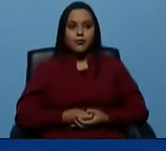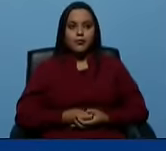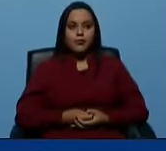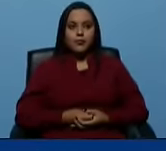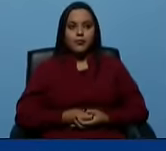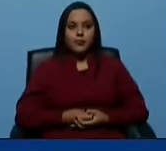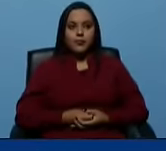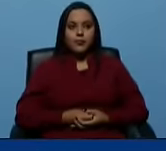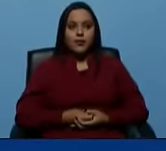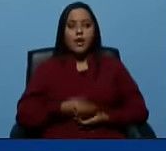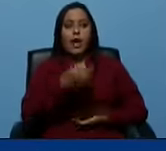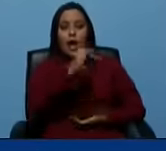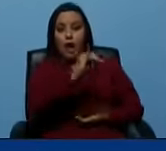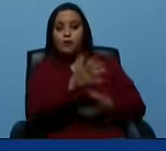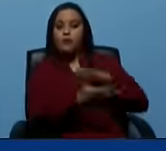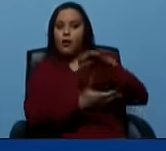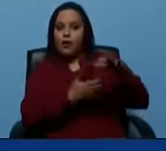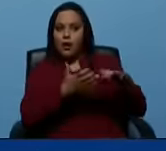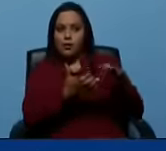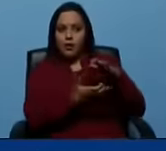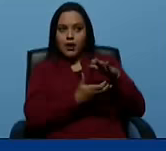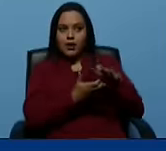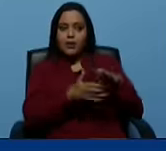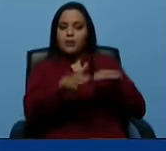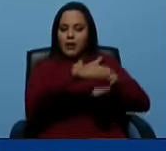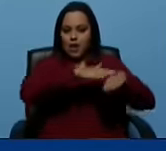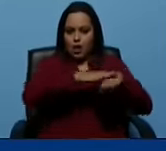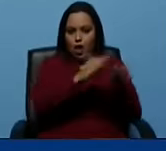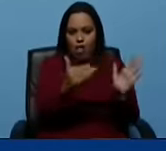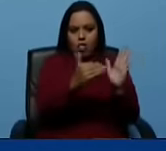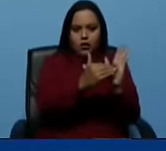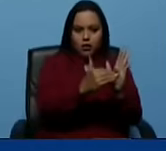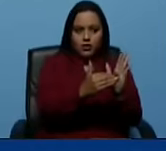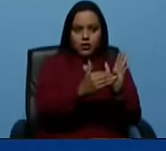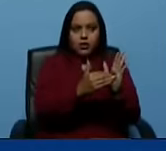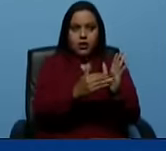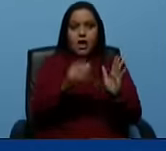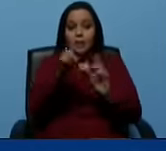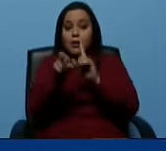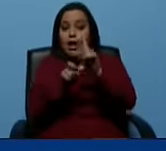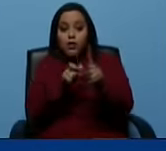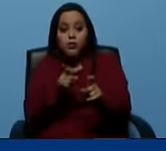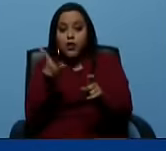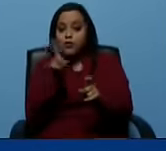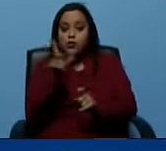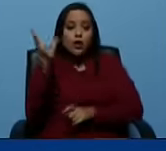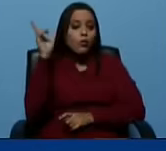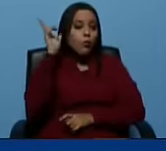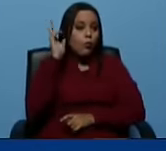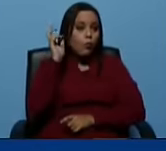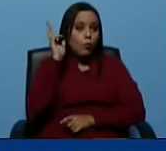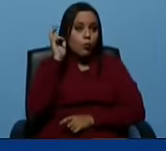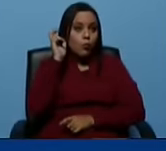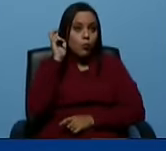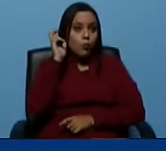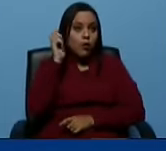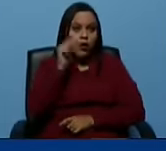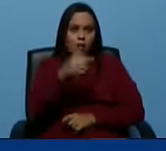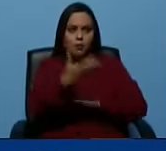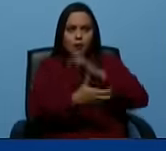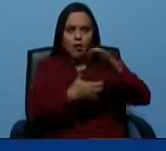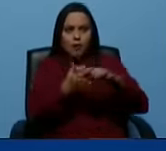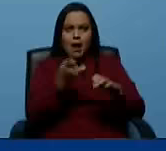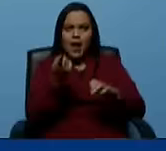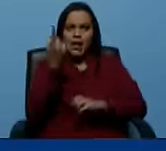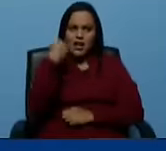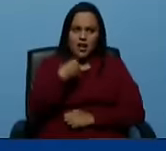Ha habido un problema que noté, perdón, que es que las preguntas no se escuchan. Ese problema lo tuvieron ayer,